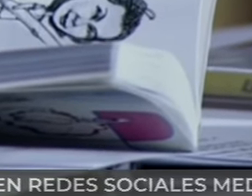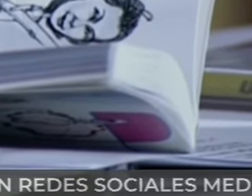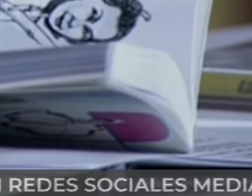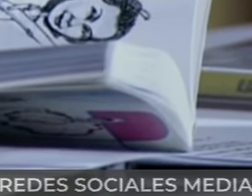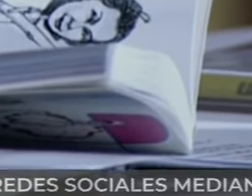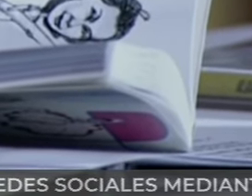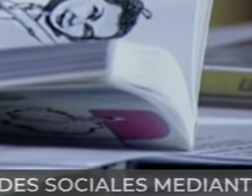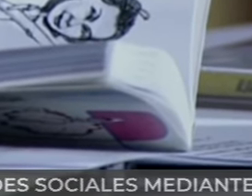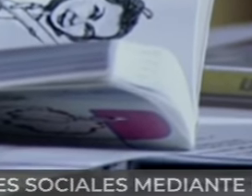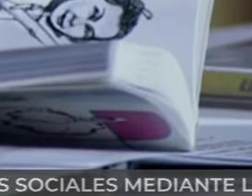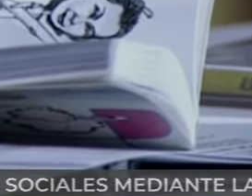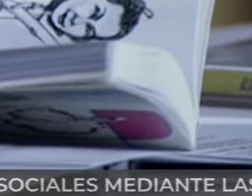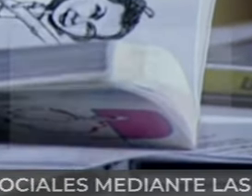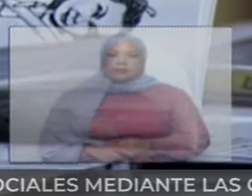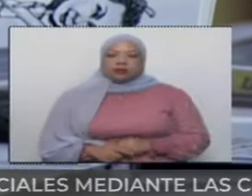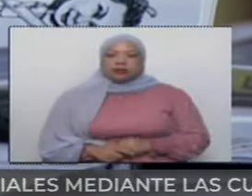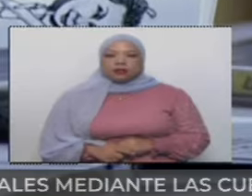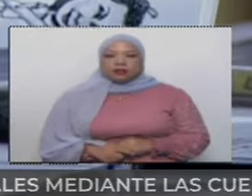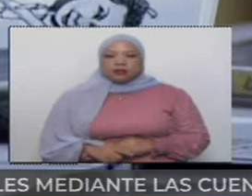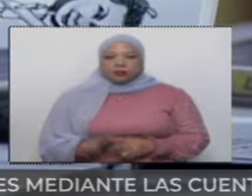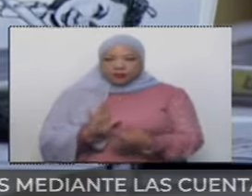ante quién,